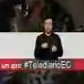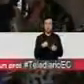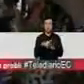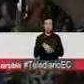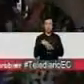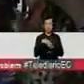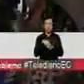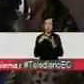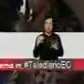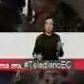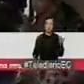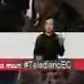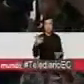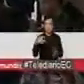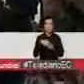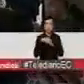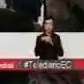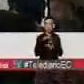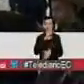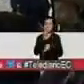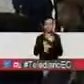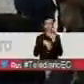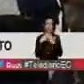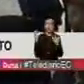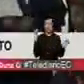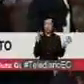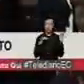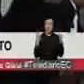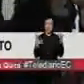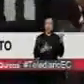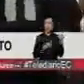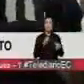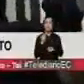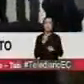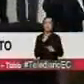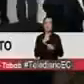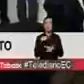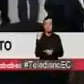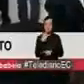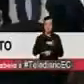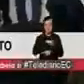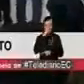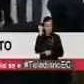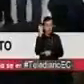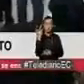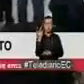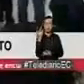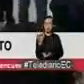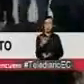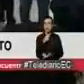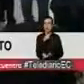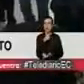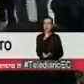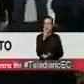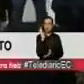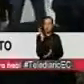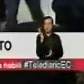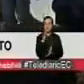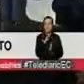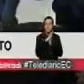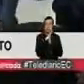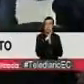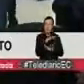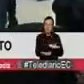llantas quemando. Todos hemos llegado en un plan que nos tenían que haber puesto como héroes. Y no nos han dado ni agua. Hemos tenido que dormir en